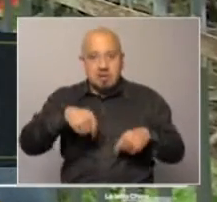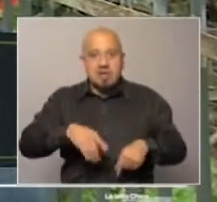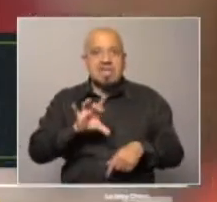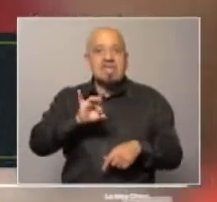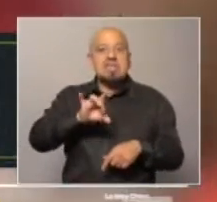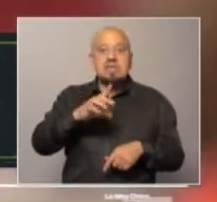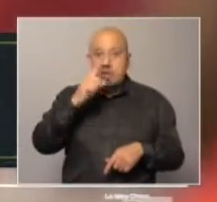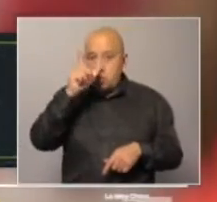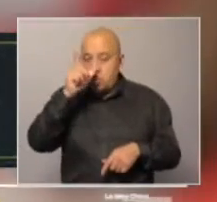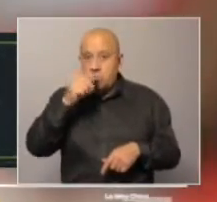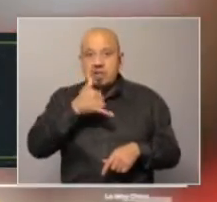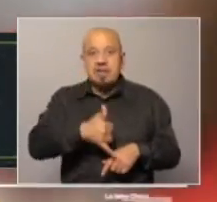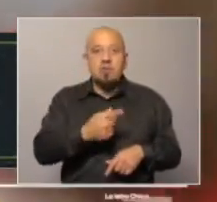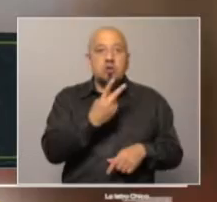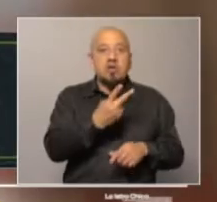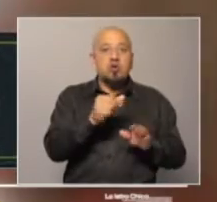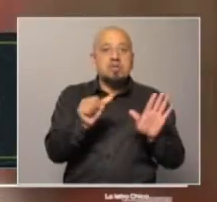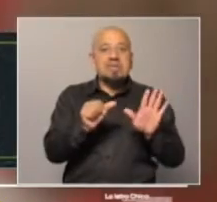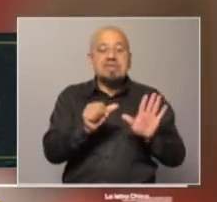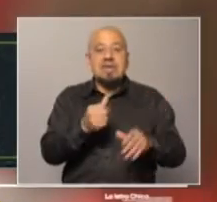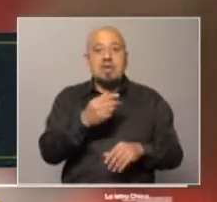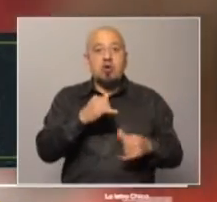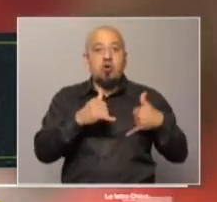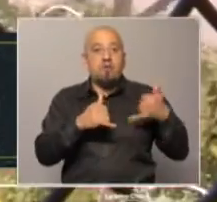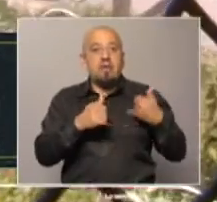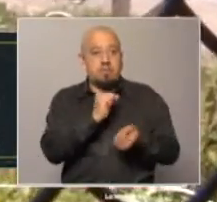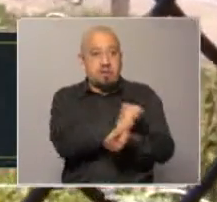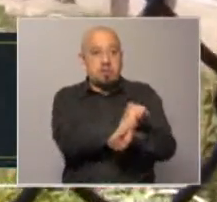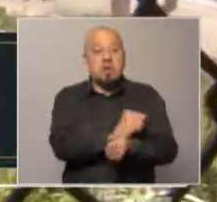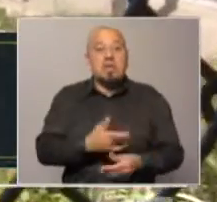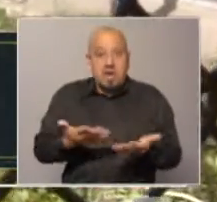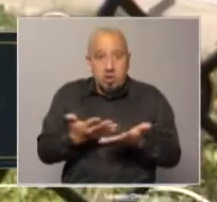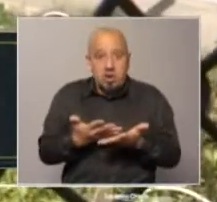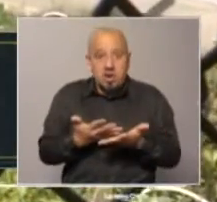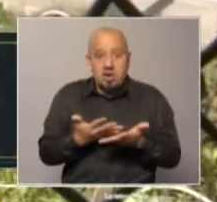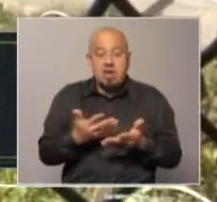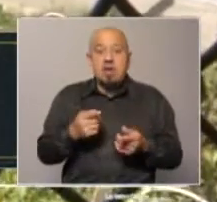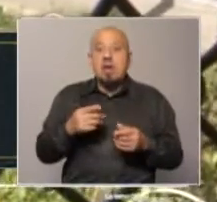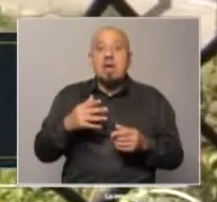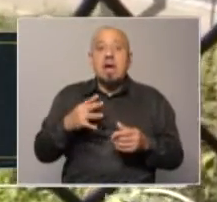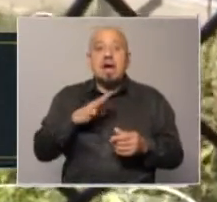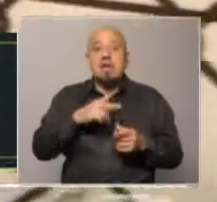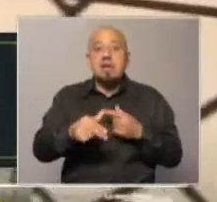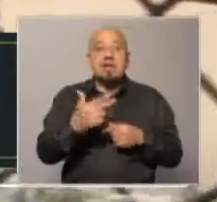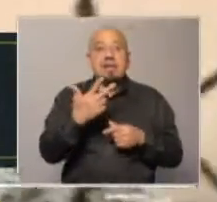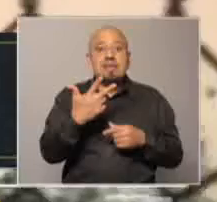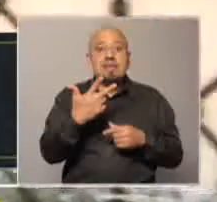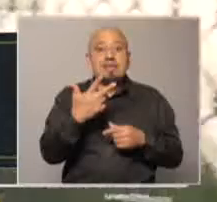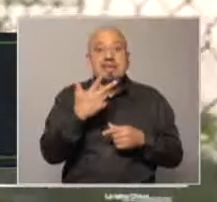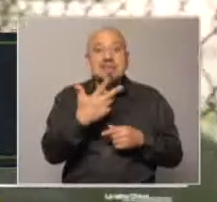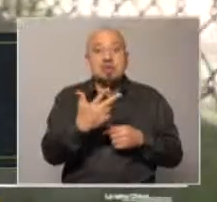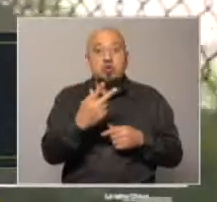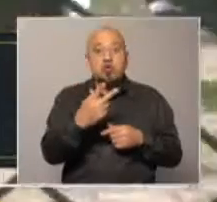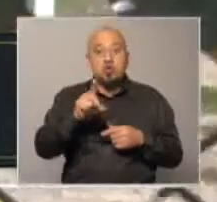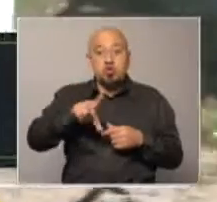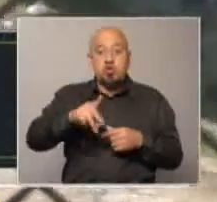teníamos 266 jóvenes en privación de libertad y en menos de 3 meses ya estamos en 312 jóvenes.